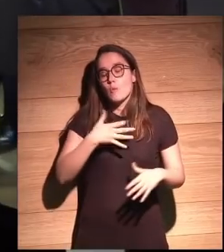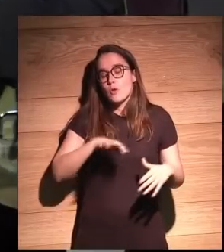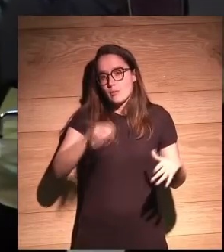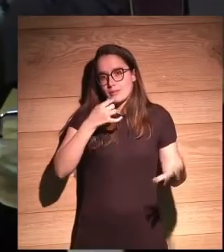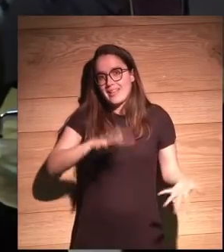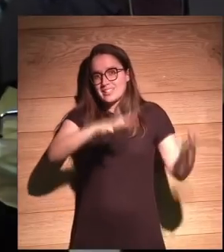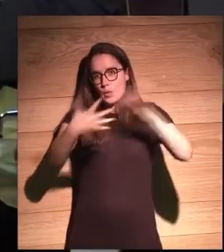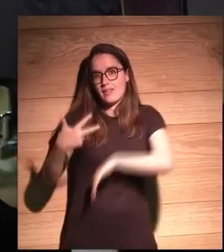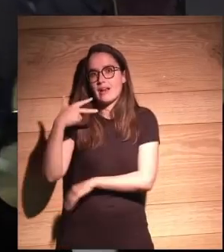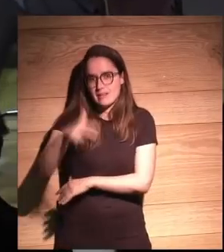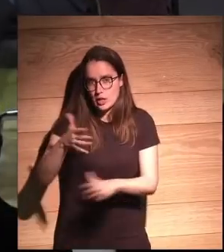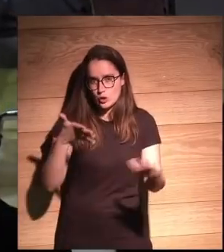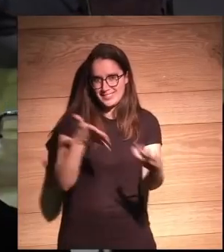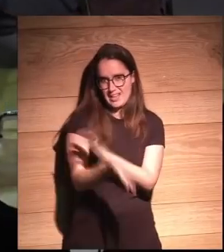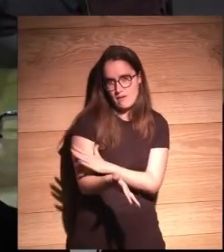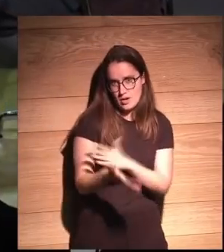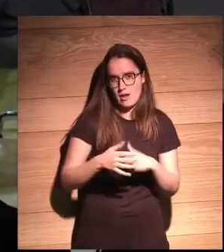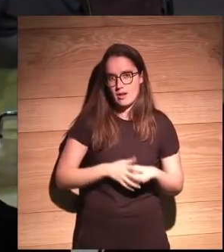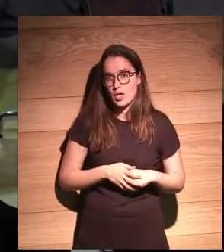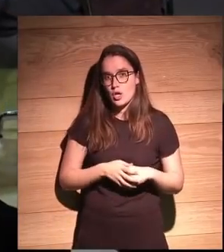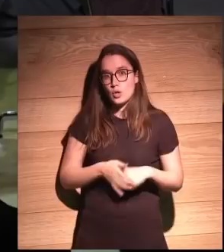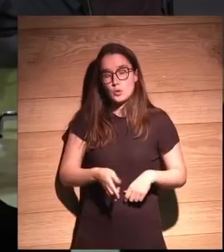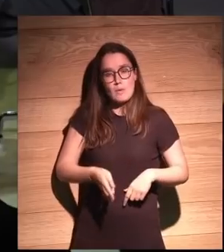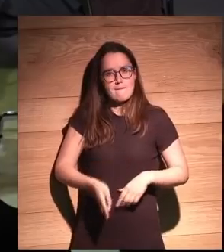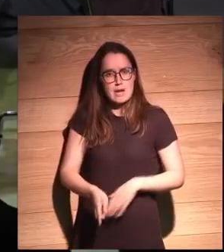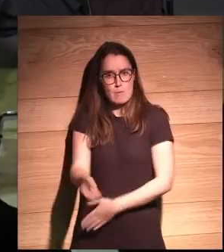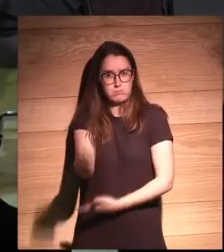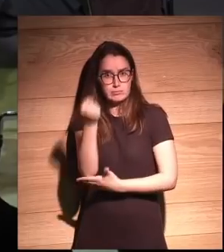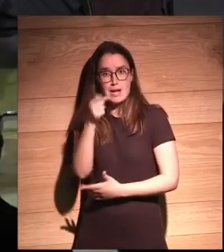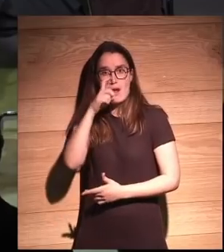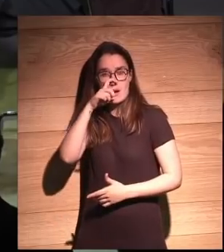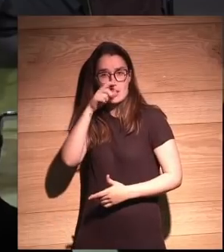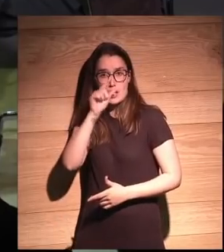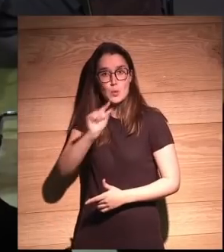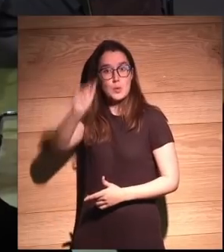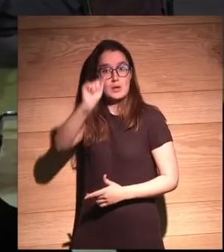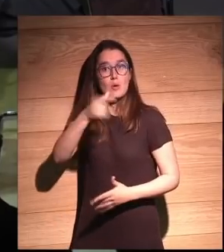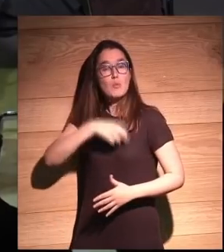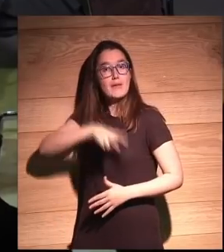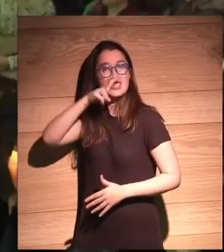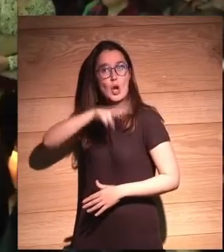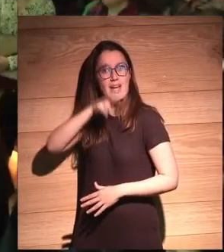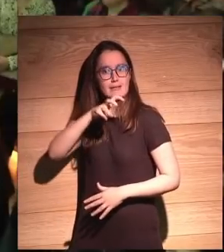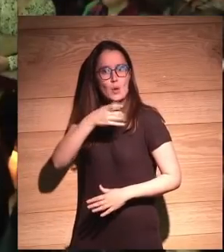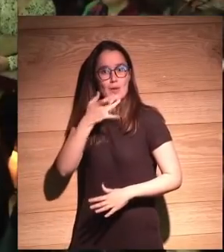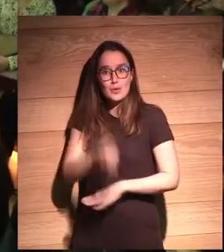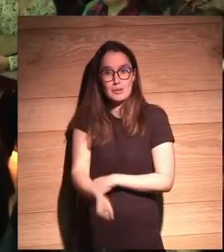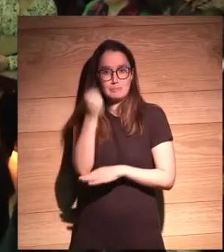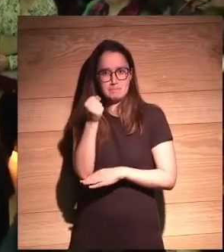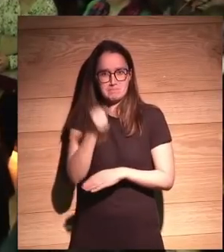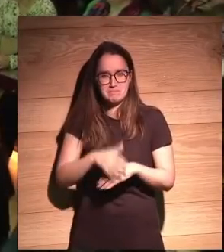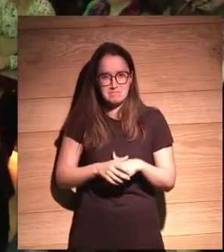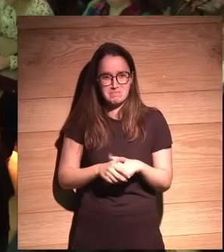decir, traducido al español sería... A ver. Tienes la minga tan grande y la nariz tan supina que puedes olerte el glande cada vez que se te